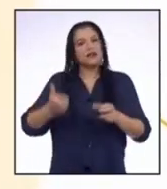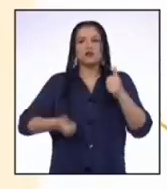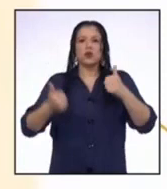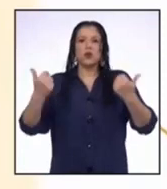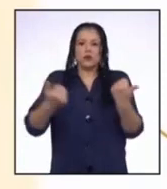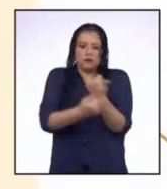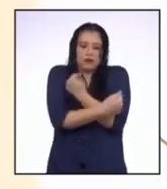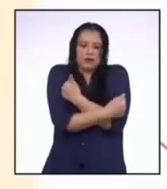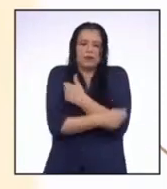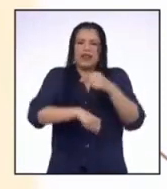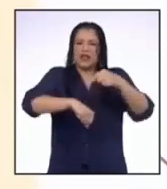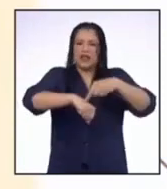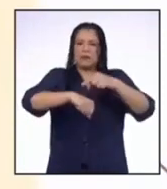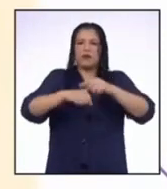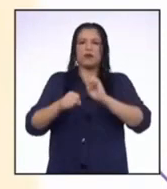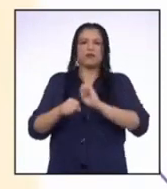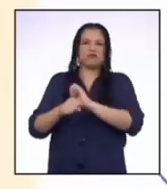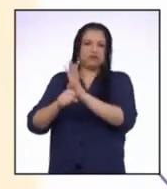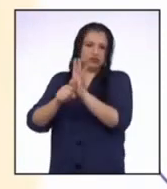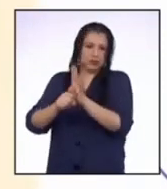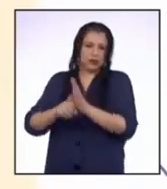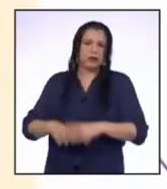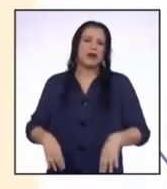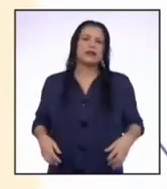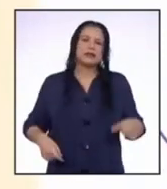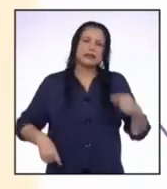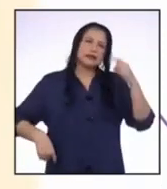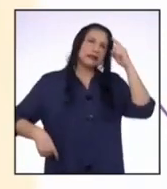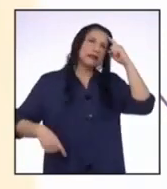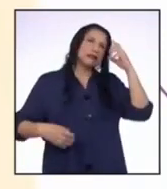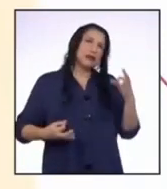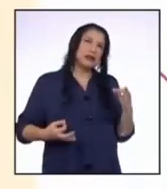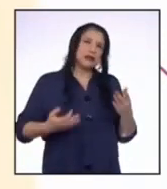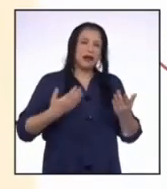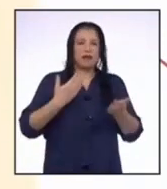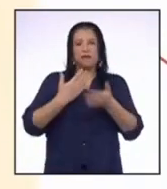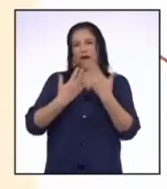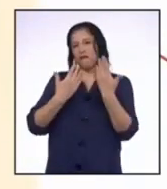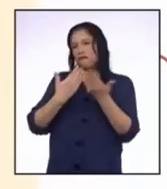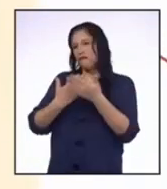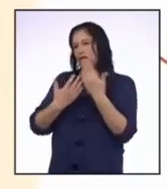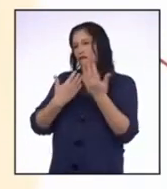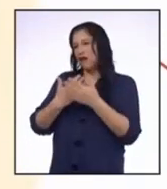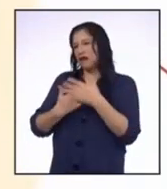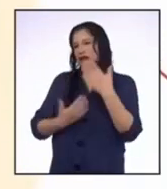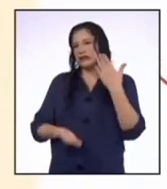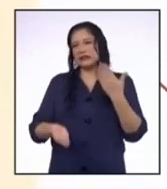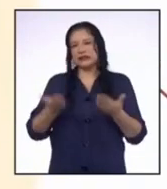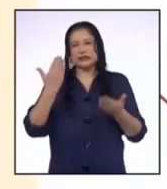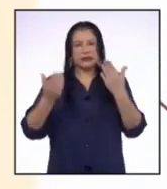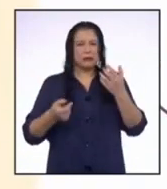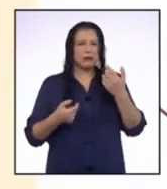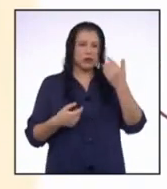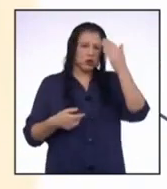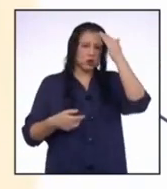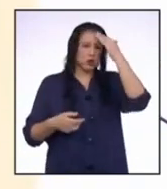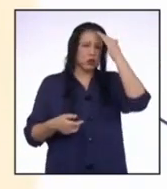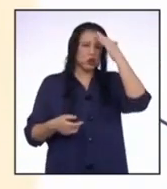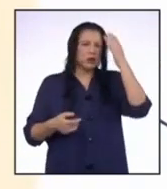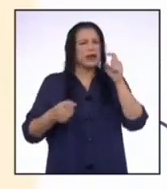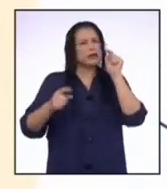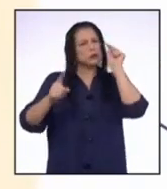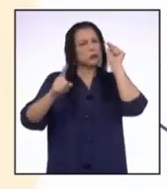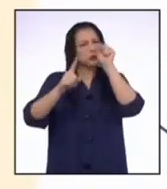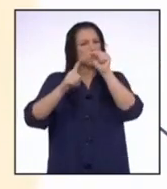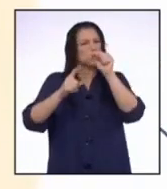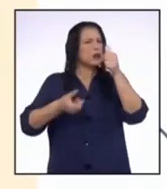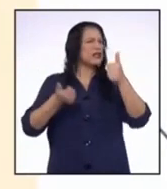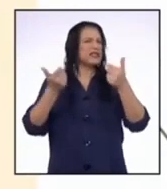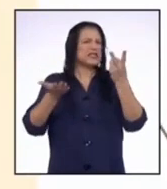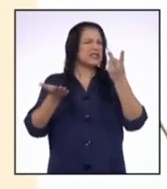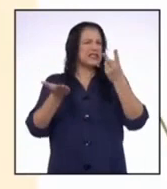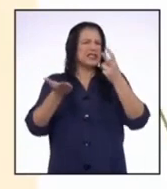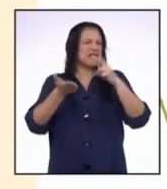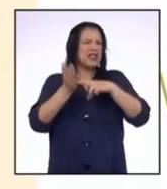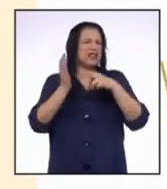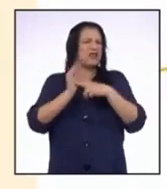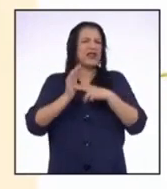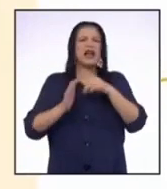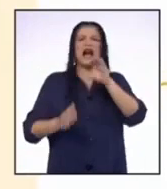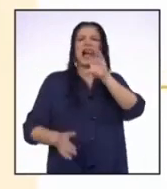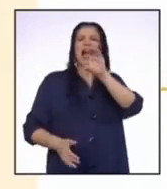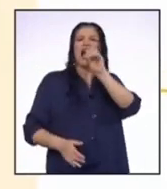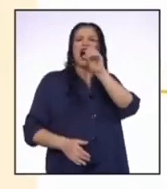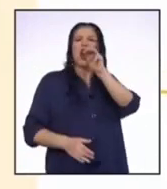en tiempo de pandemia. Creo que se me haría un poco más fácil responder esa pregunta si supiera con exactitud qué significa competencia